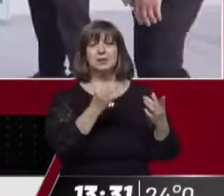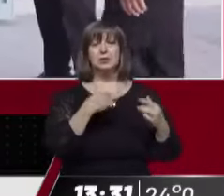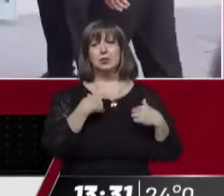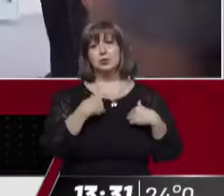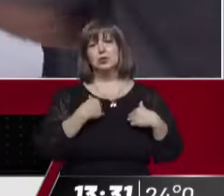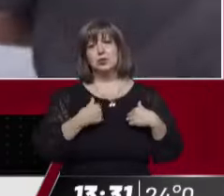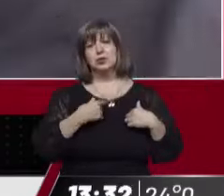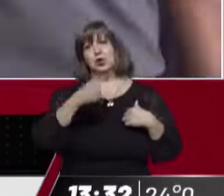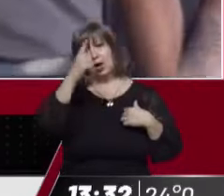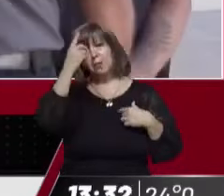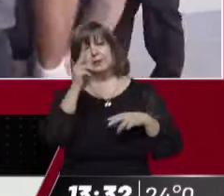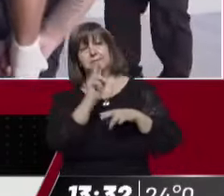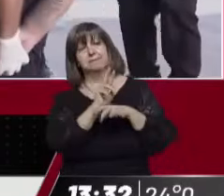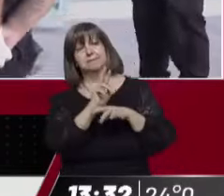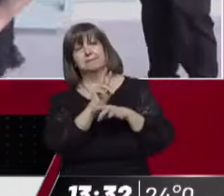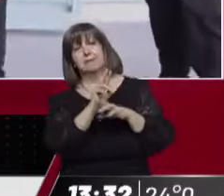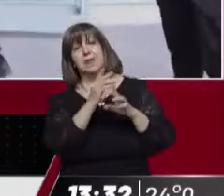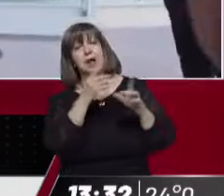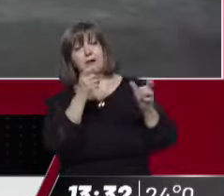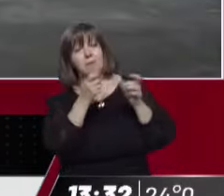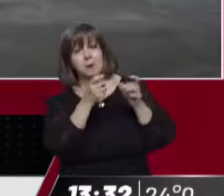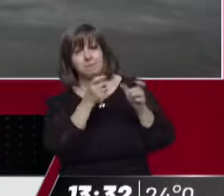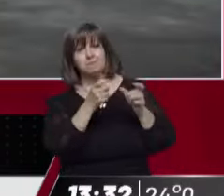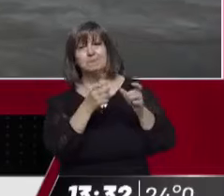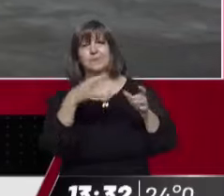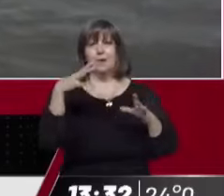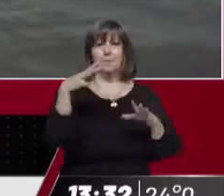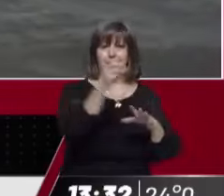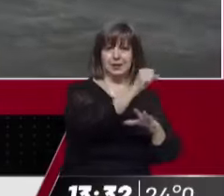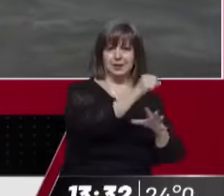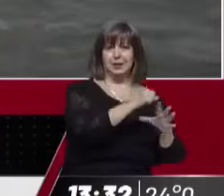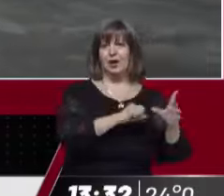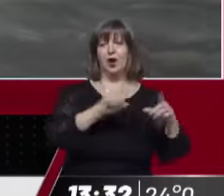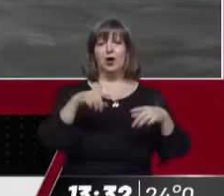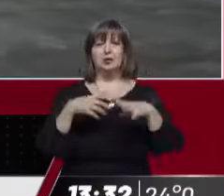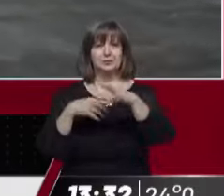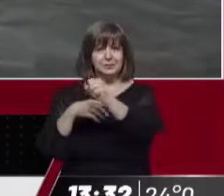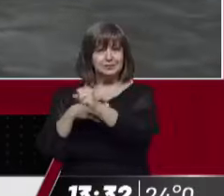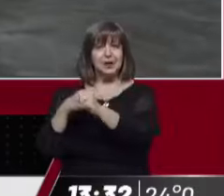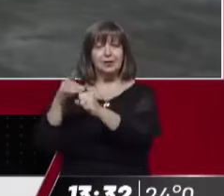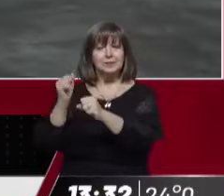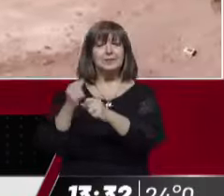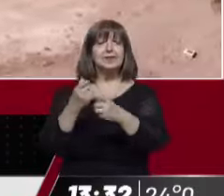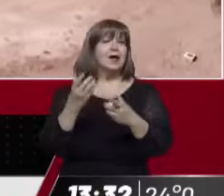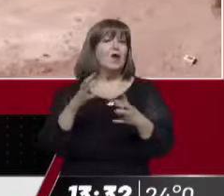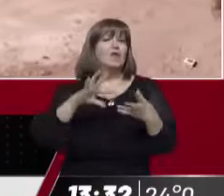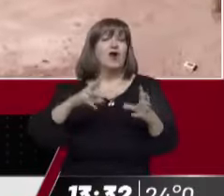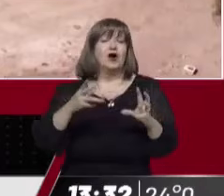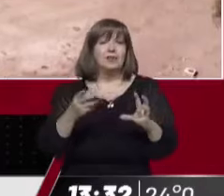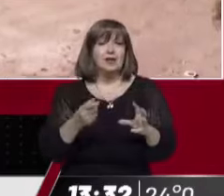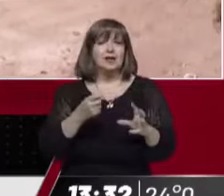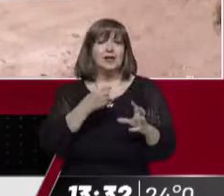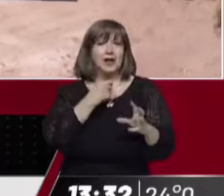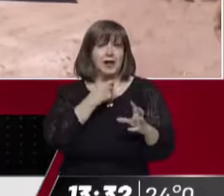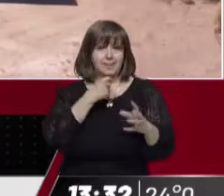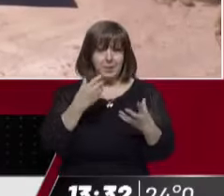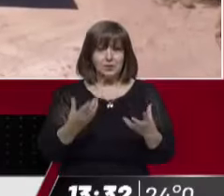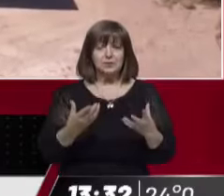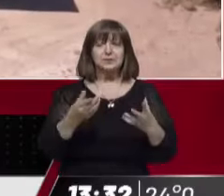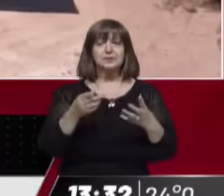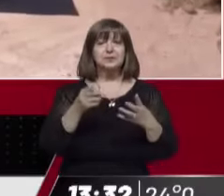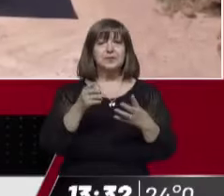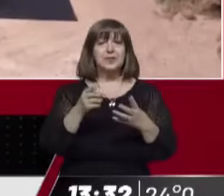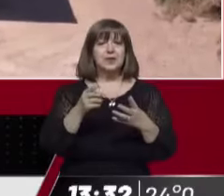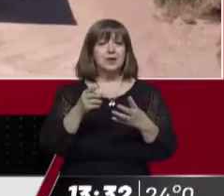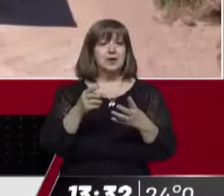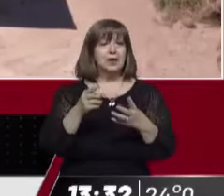antecedentes. También vemos con agrado que a nivel nacional se tome este modelo de la reiterancia, porque justamente lo que se está viendo a nivel de otras jurisdicciones